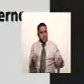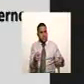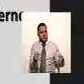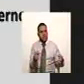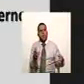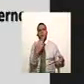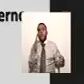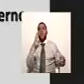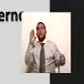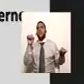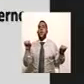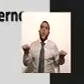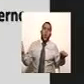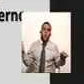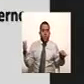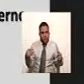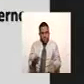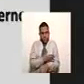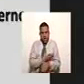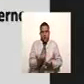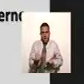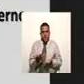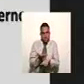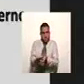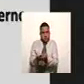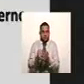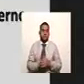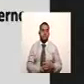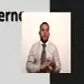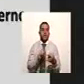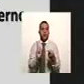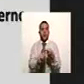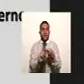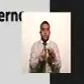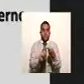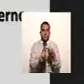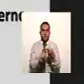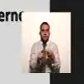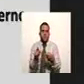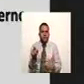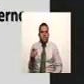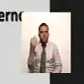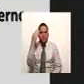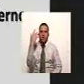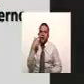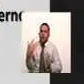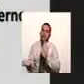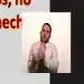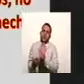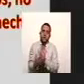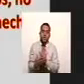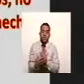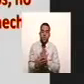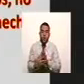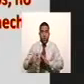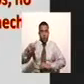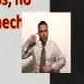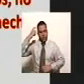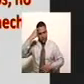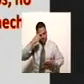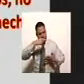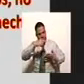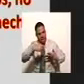que vamos a hacer hacia futuro. Lo primero es que usted nos muestre cómo va a cumplir el gobierno cada uno